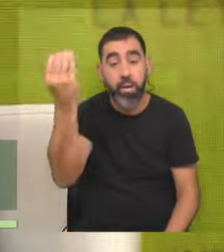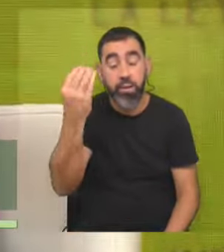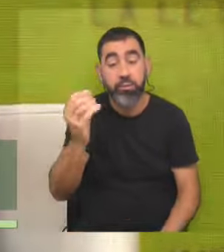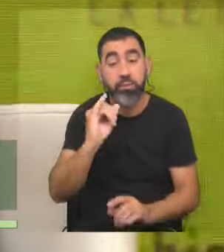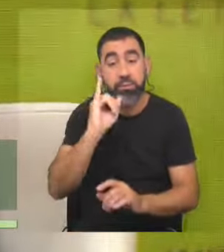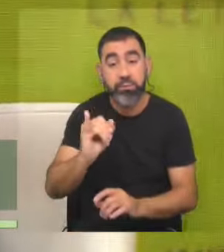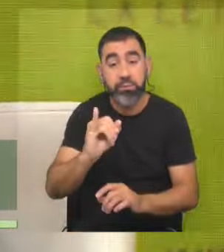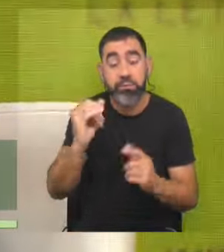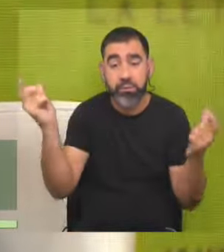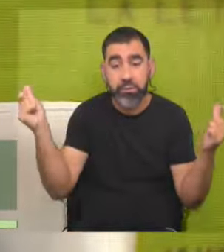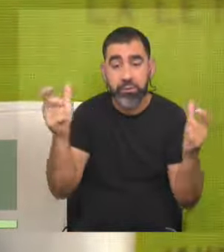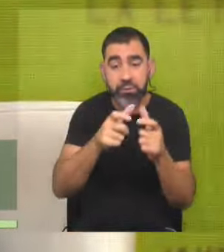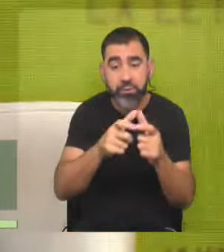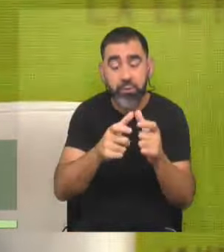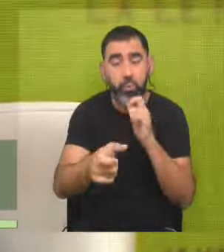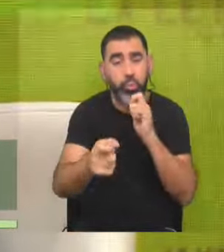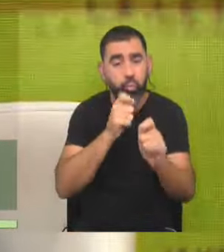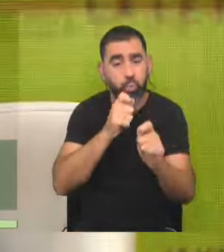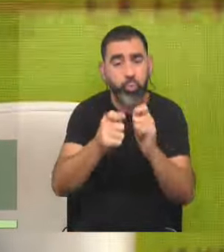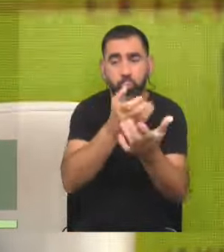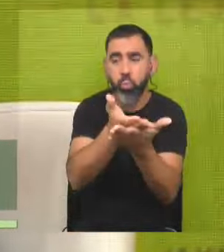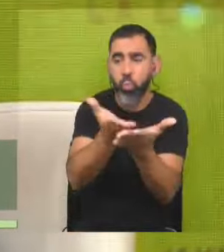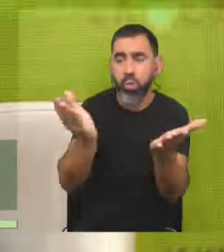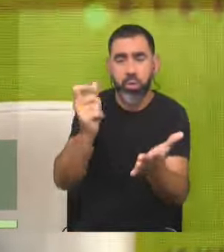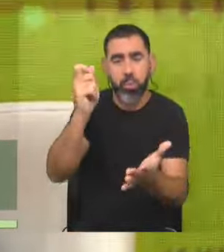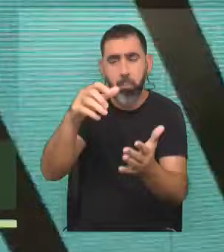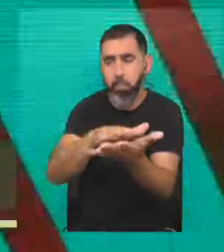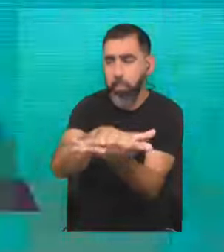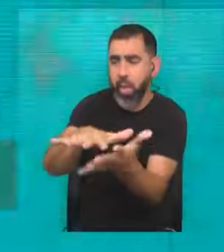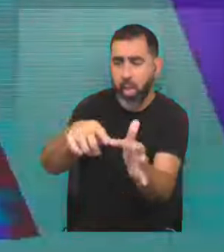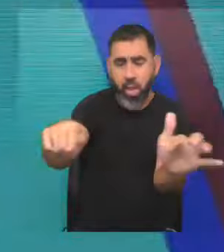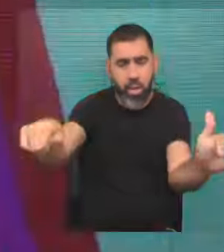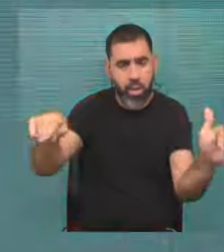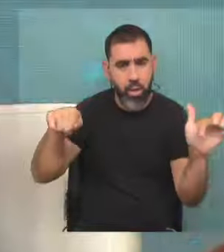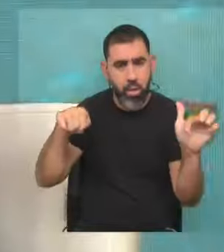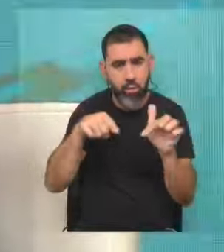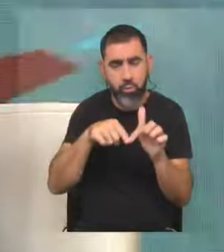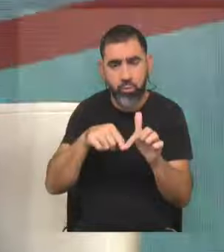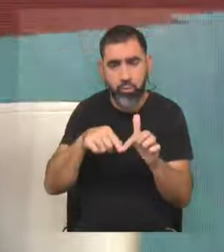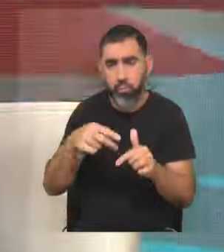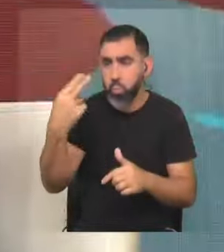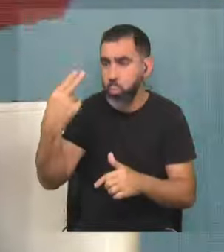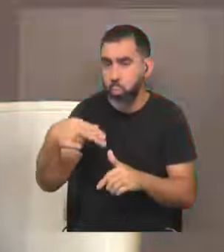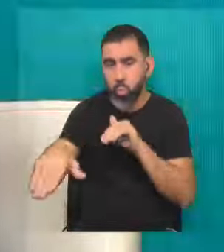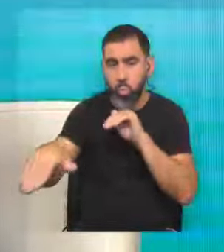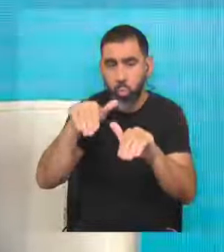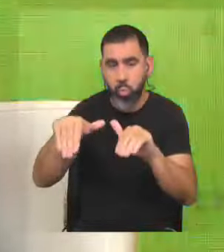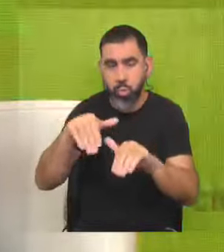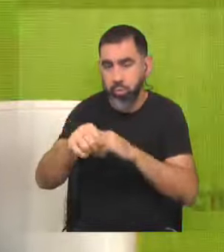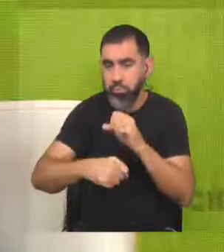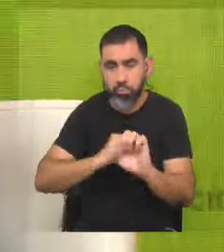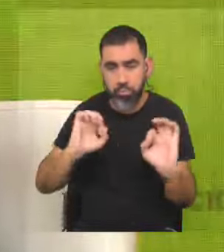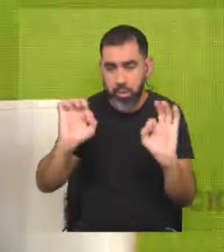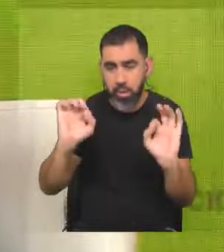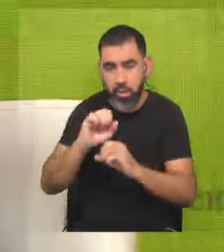hicieron reuniones con la prensa para mostrar los planos para decir los avances nunca se licitó todos estos años y ahora ya